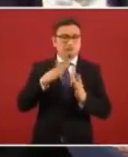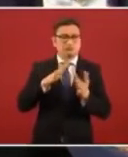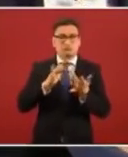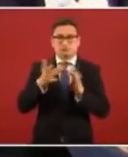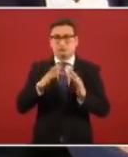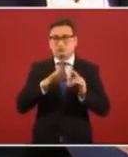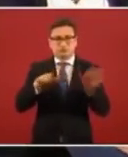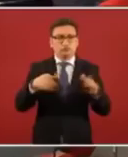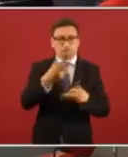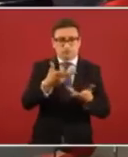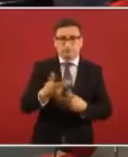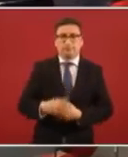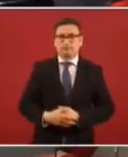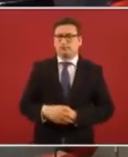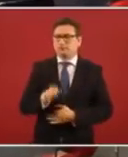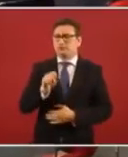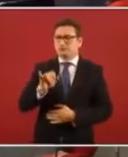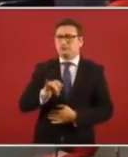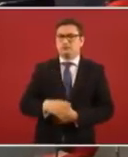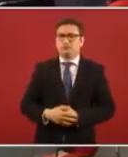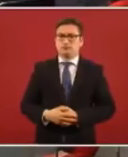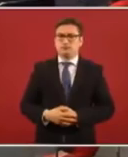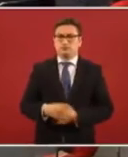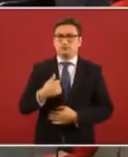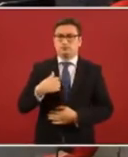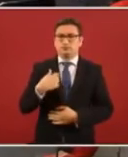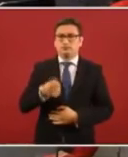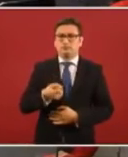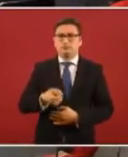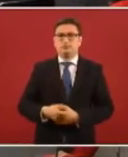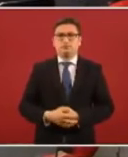tuvo esta acción, pregúntale. Sí, la saludé.